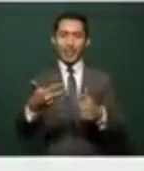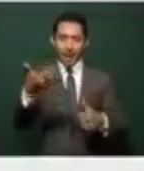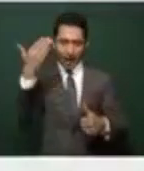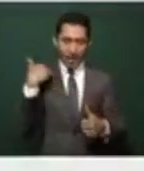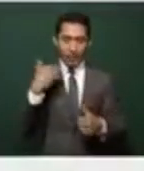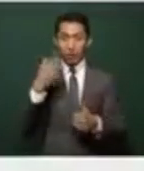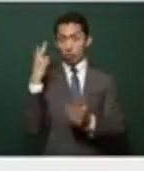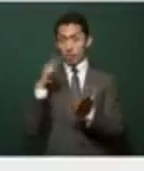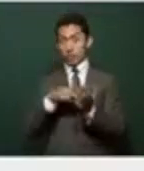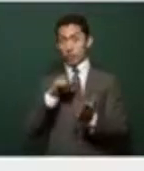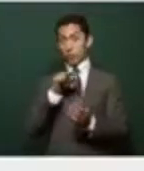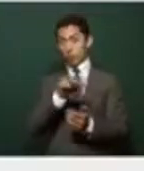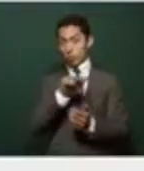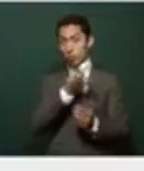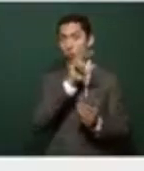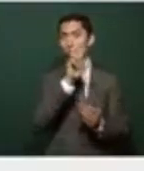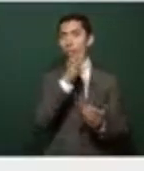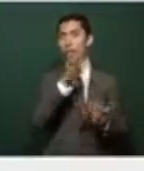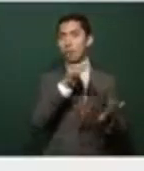18 fueron